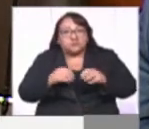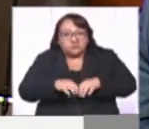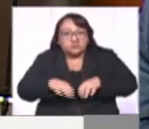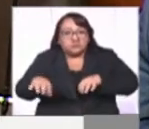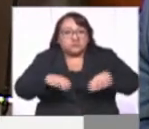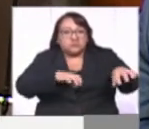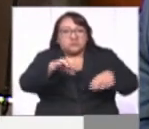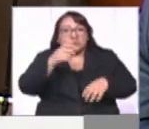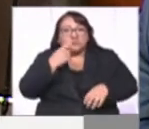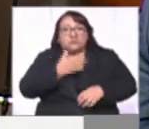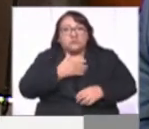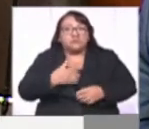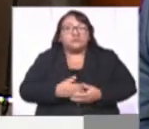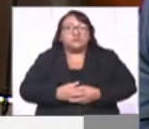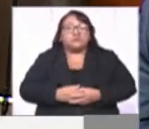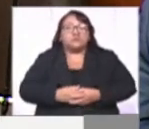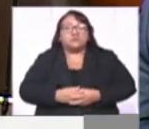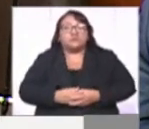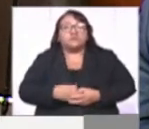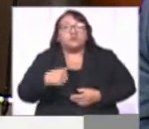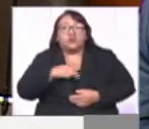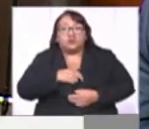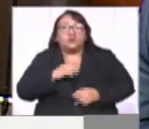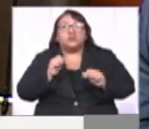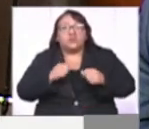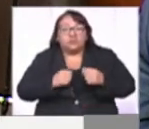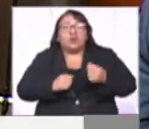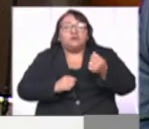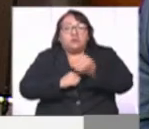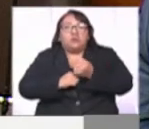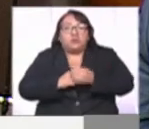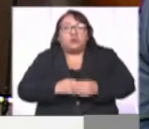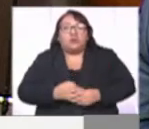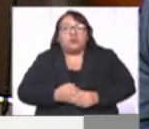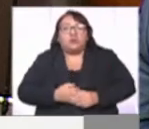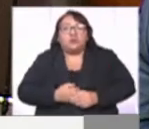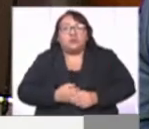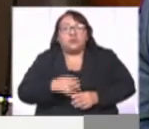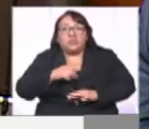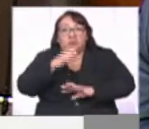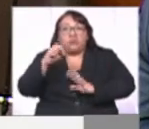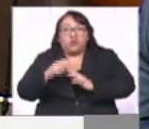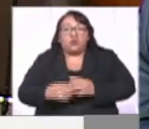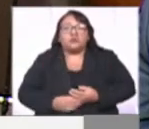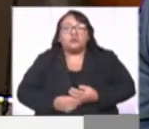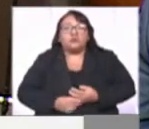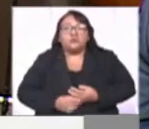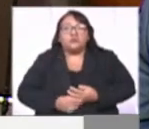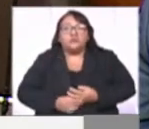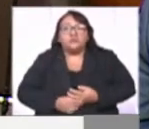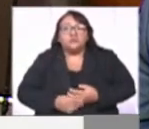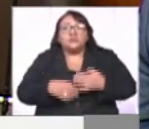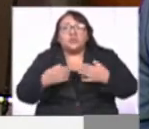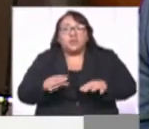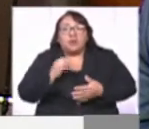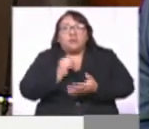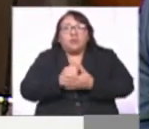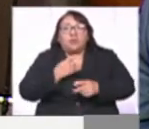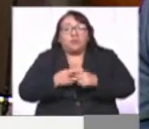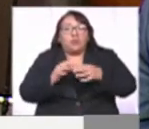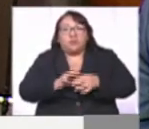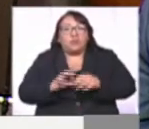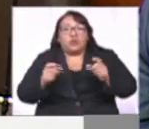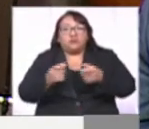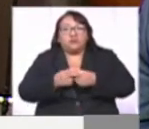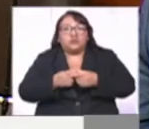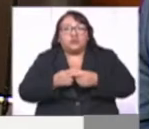descentralizar. El señor presidente, desde Acción Popular, nosotros vamos a respaldar este proyecto, este dictamen que ha sido aprobado por unanimidad